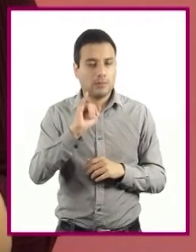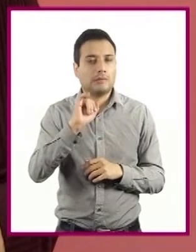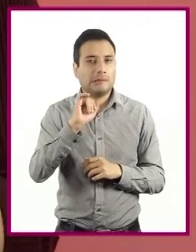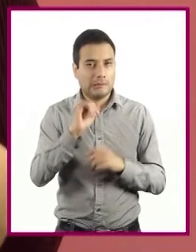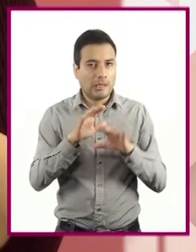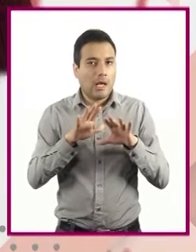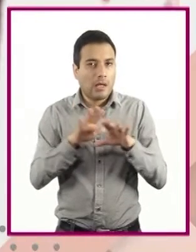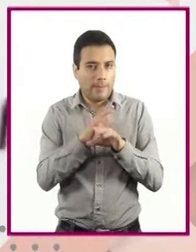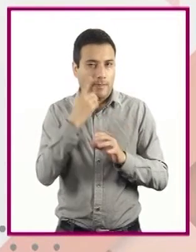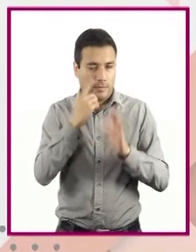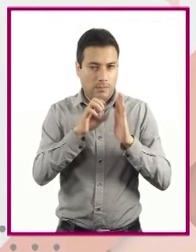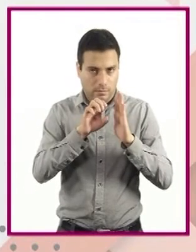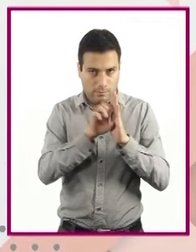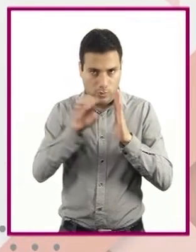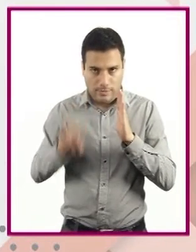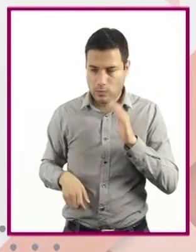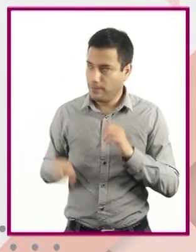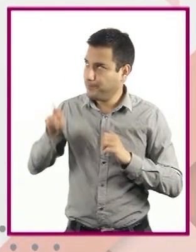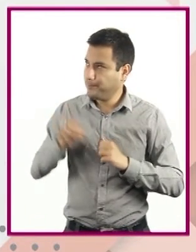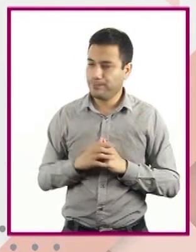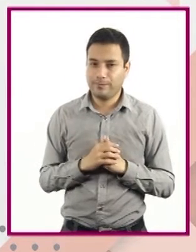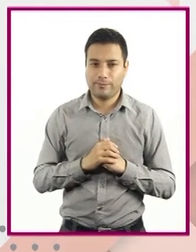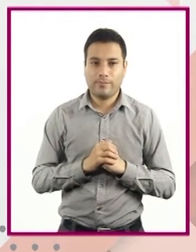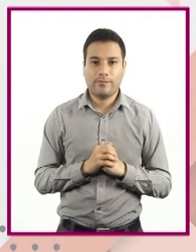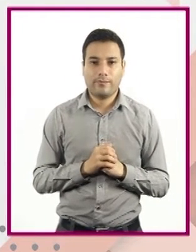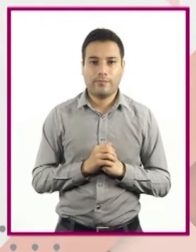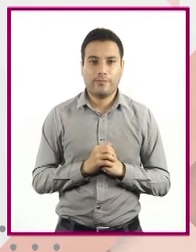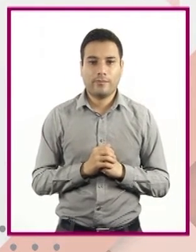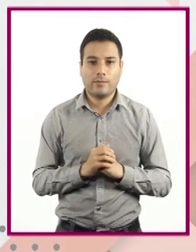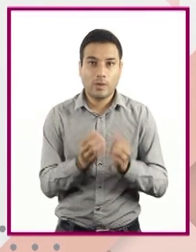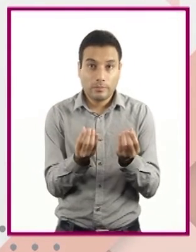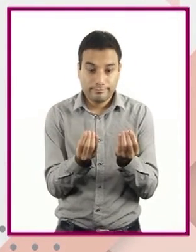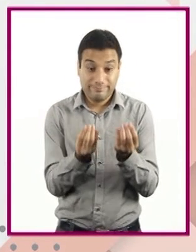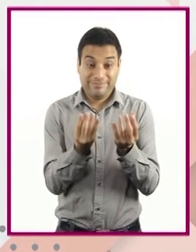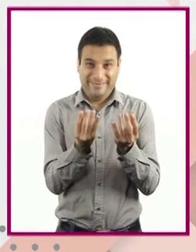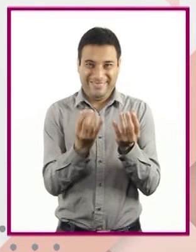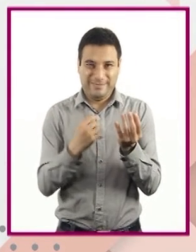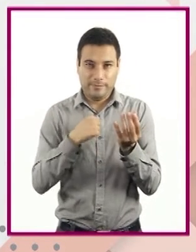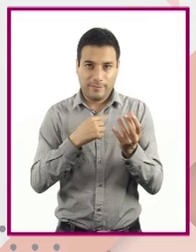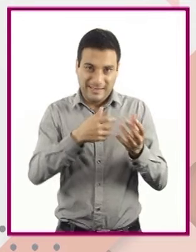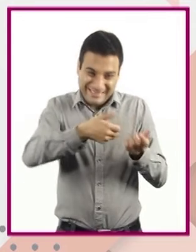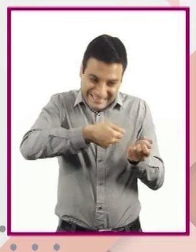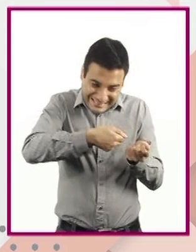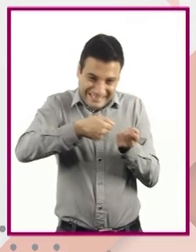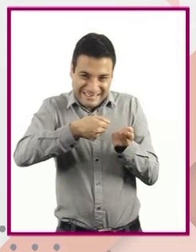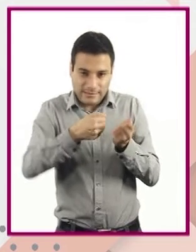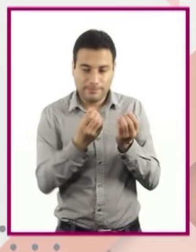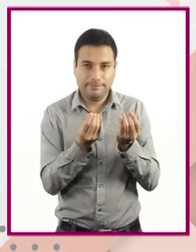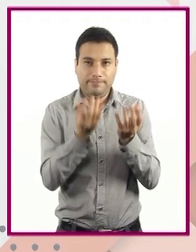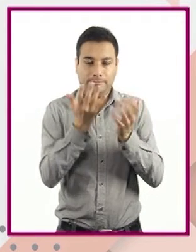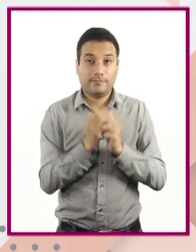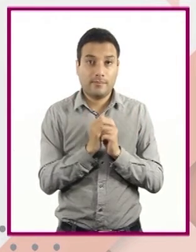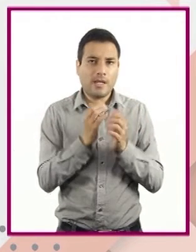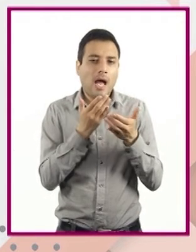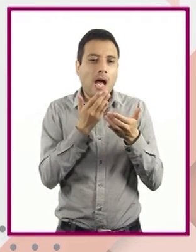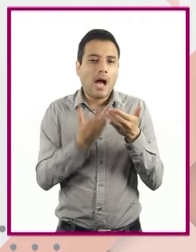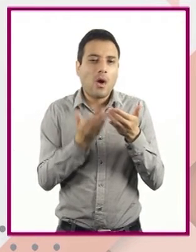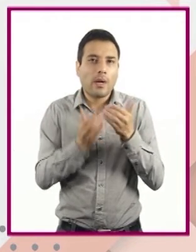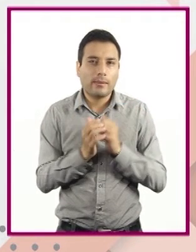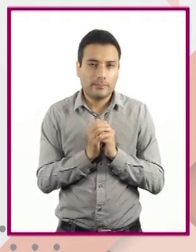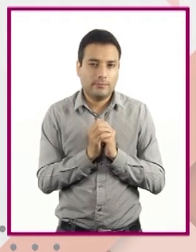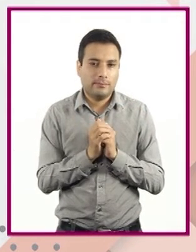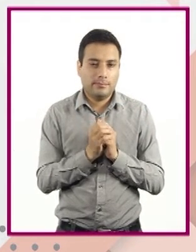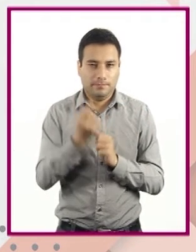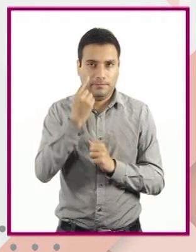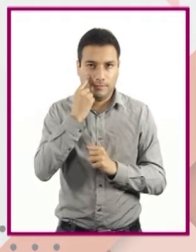cambios, como en el caso del proverbio Ya miao zhuzhang, jalar los brotes para ayudarlos a crecer, que hoy día se usa con otro